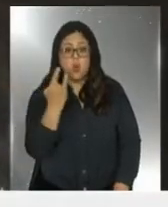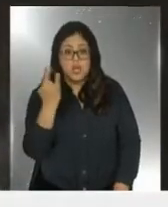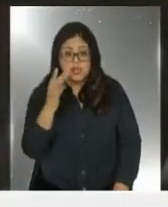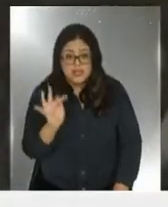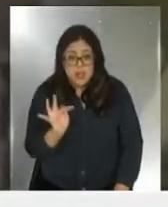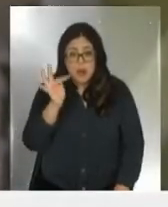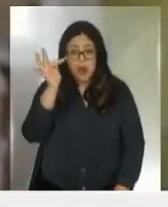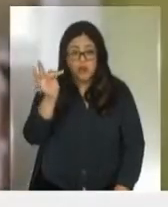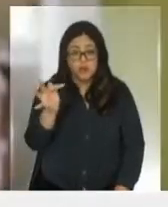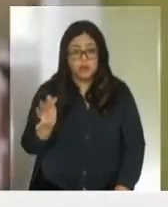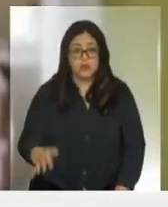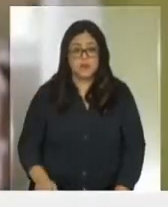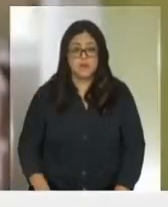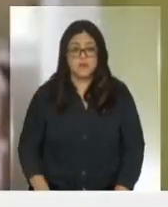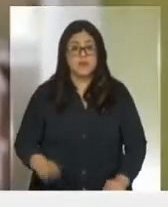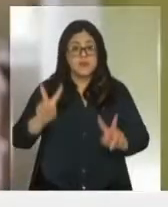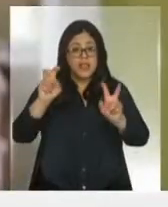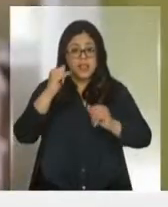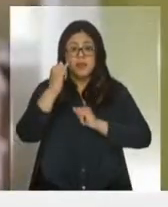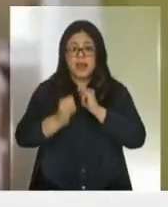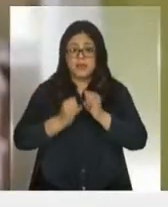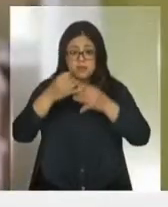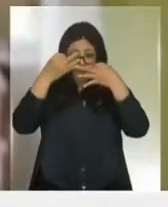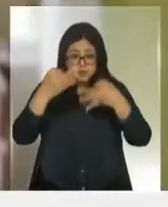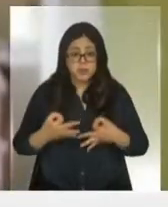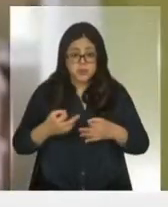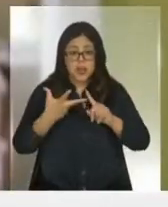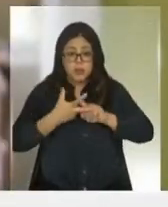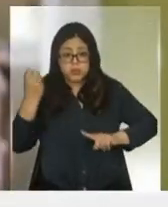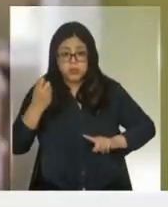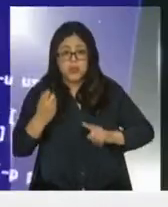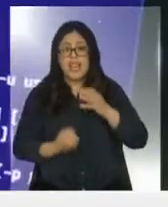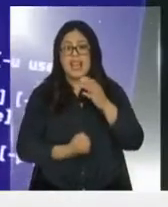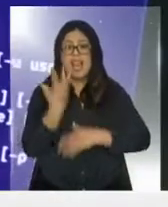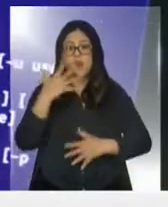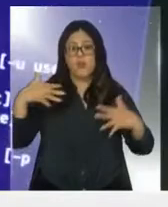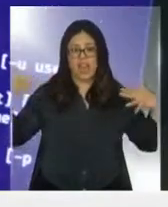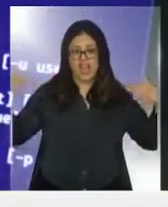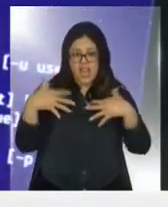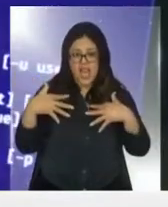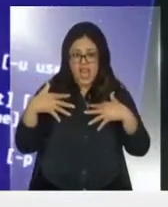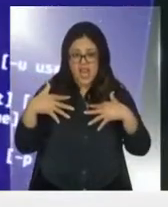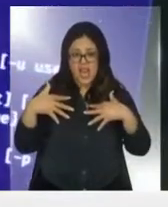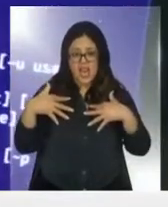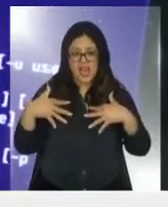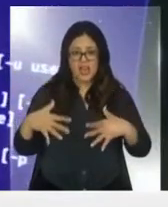al futuro. La ciberseguridad y el hackeo es la nueva guerra.